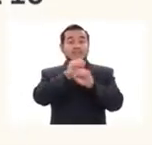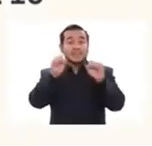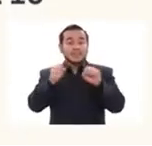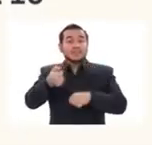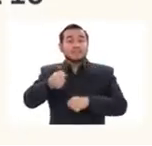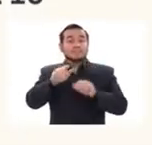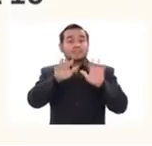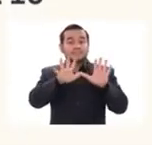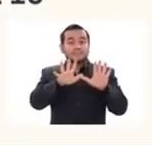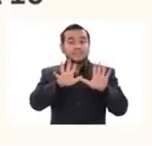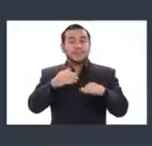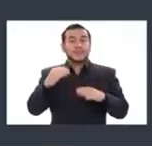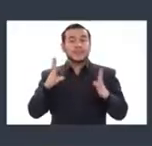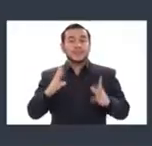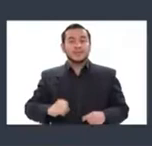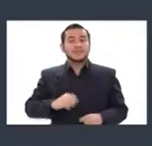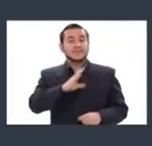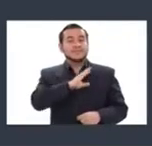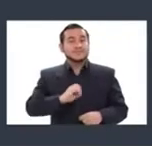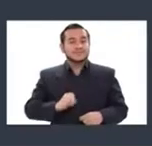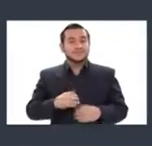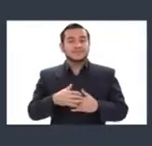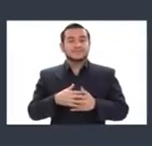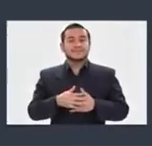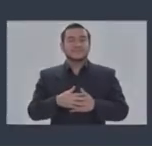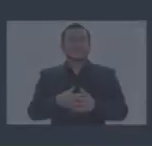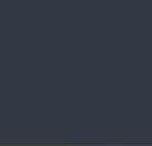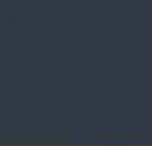Canal 10. Gobierno de El Salvador.